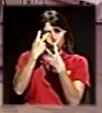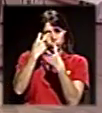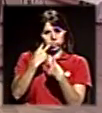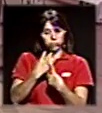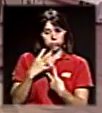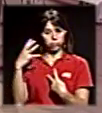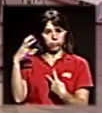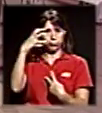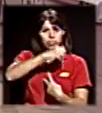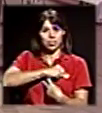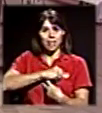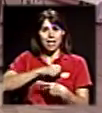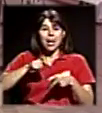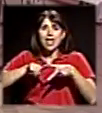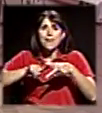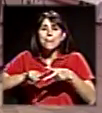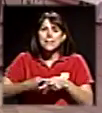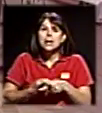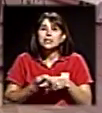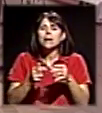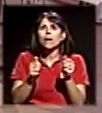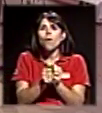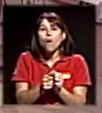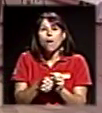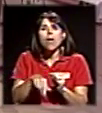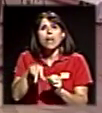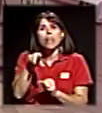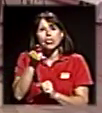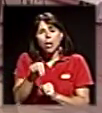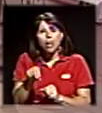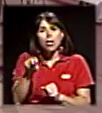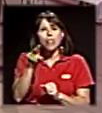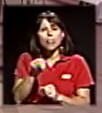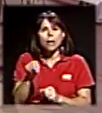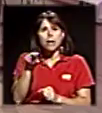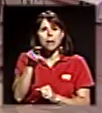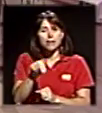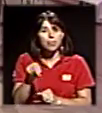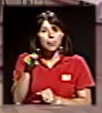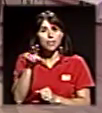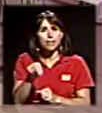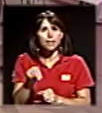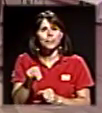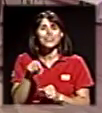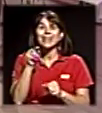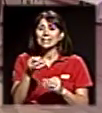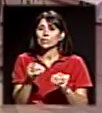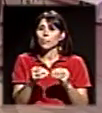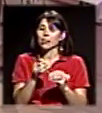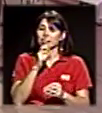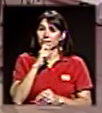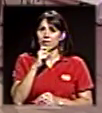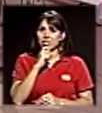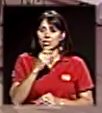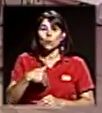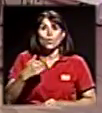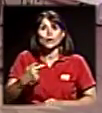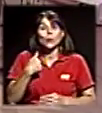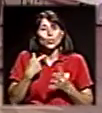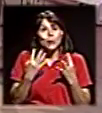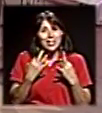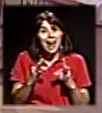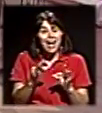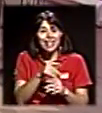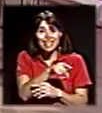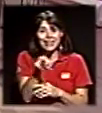con una serie de negaciones que es lo más difícil cuando se trata de llevarlos a un a un a una